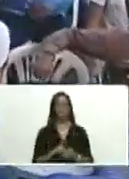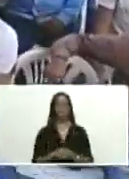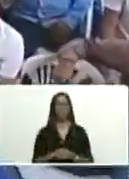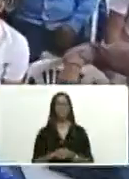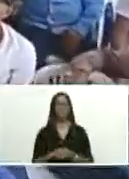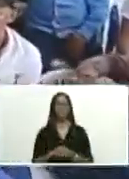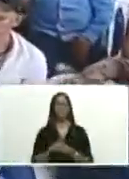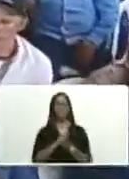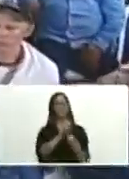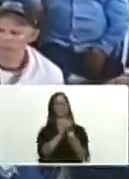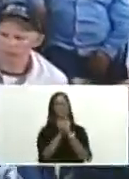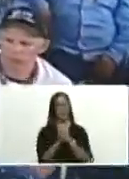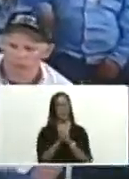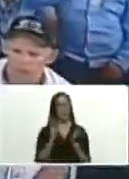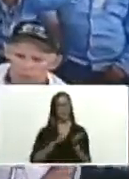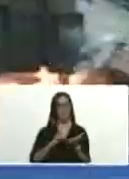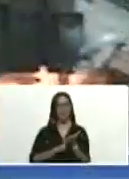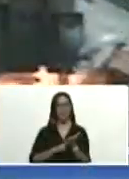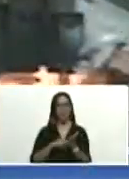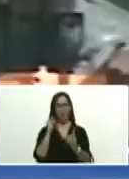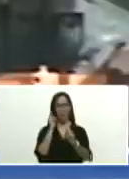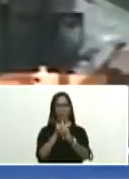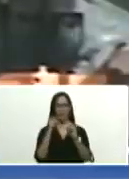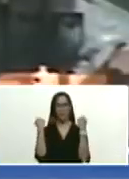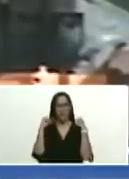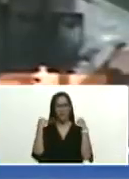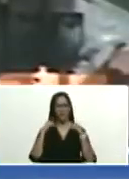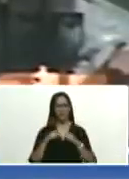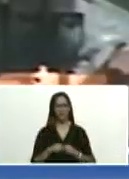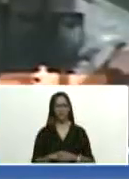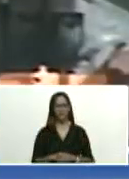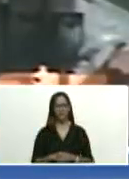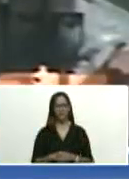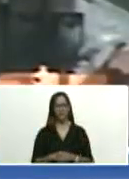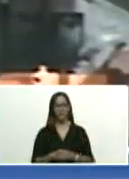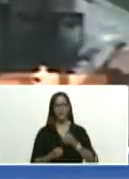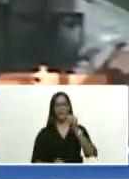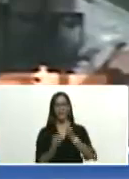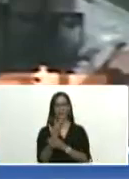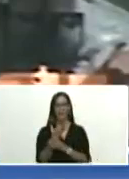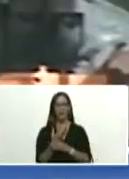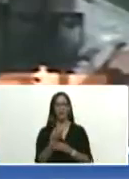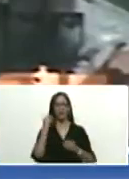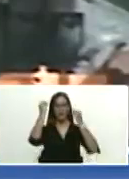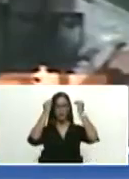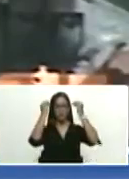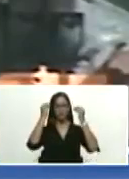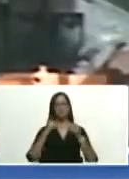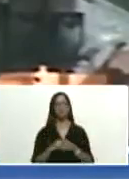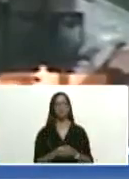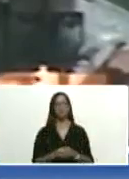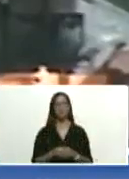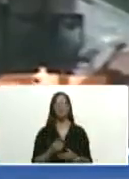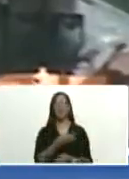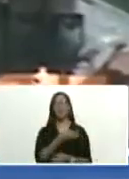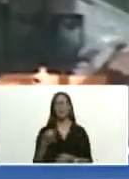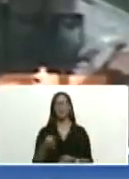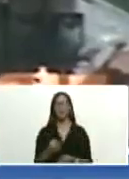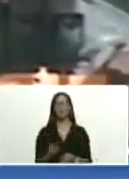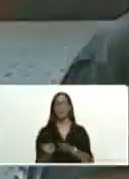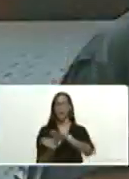convertido en realidad concreta y práctica creadora y creativa Exacto pero aparte de